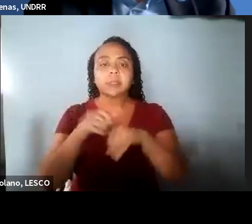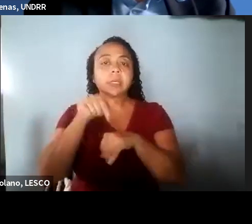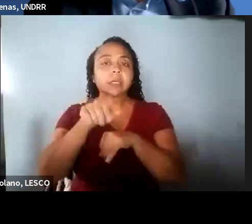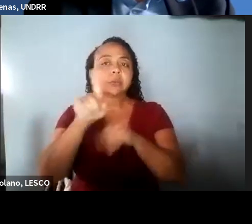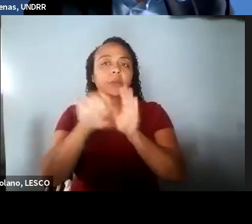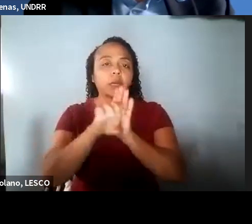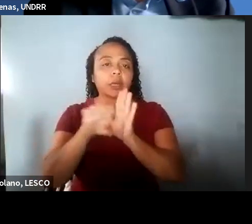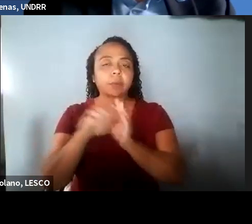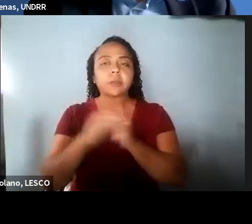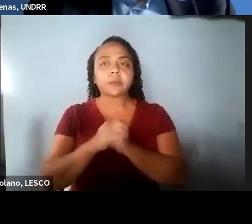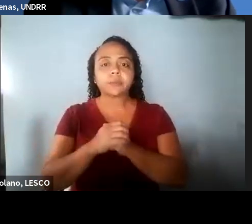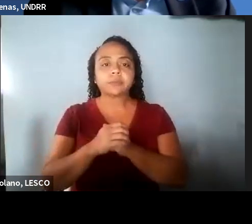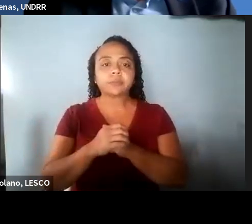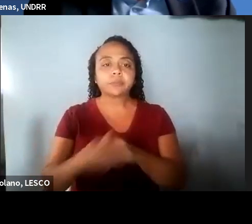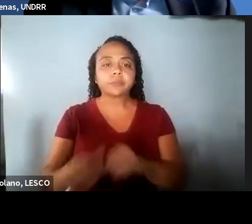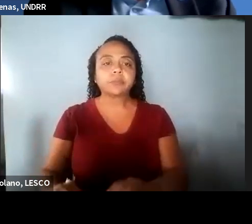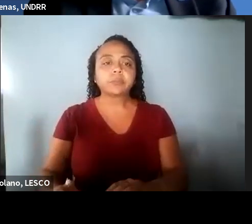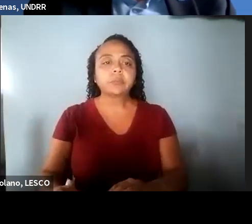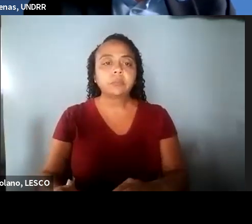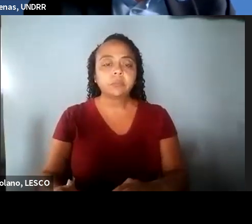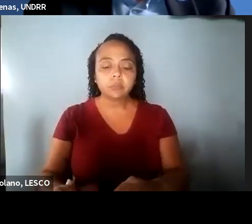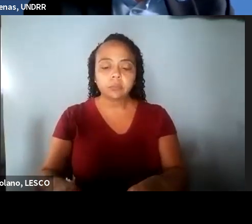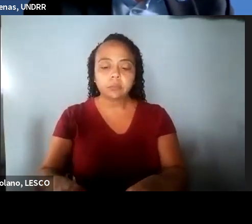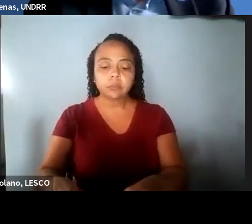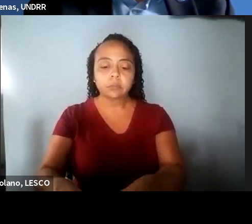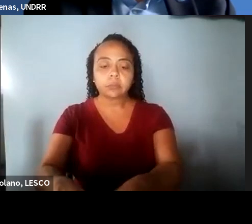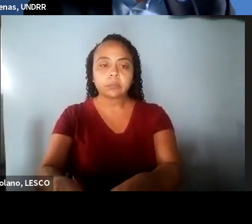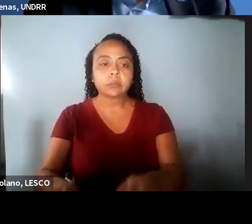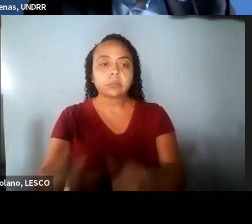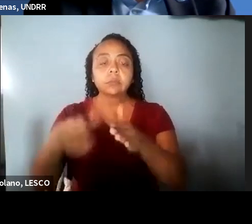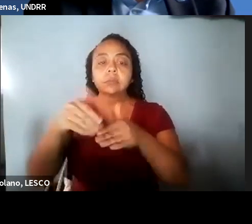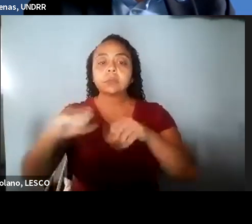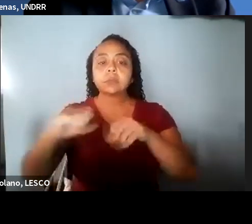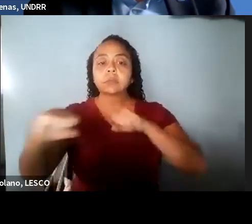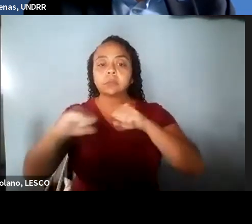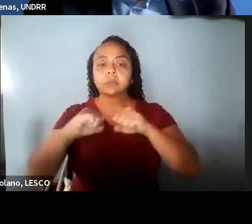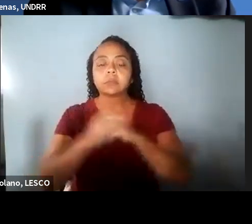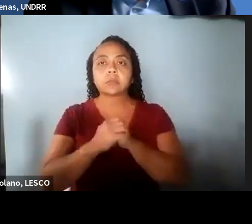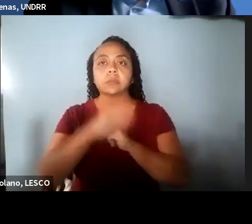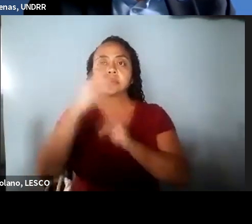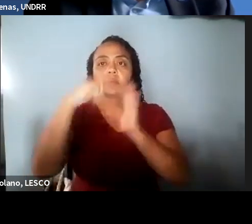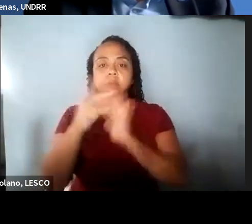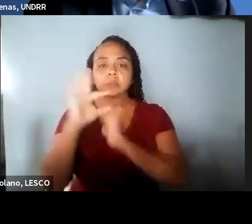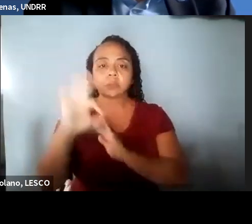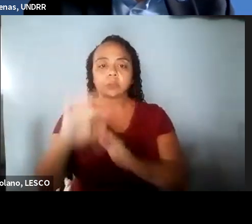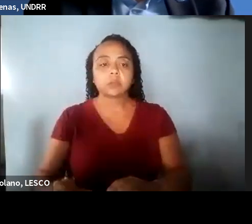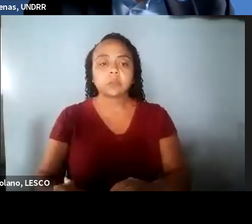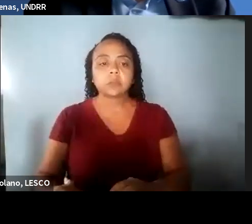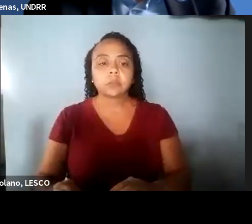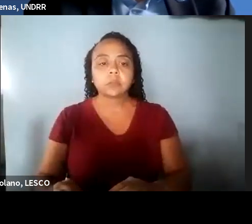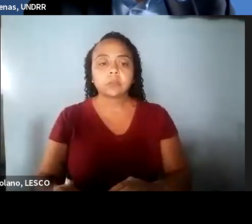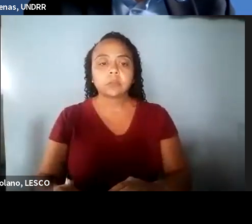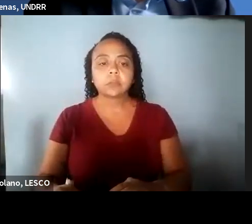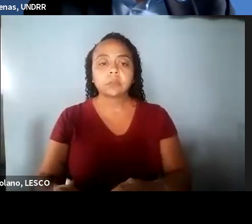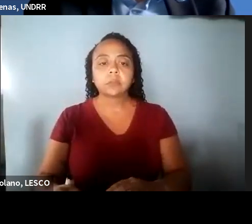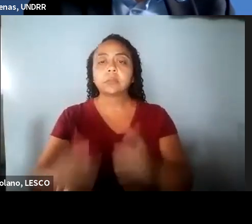incluso ha sido ha sido conocido a nivel mundial después del sismo de xixona en el 2009 la empresa del ángel